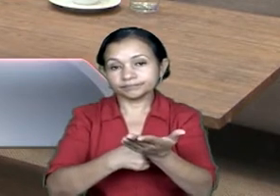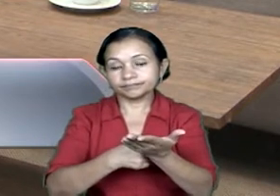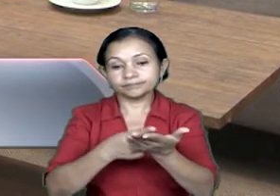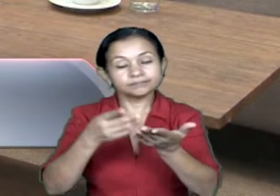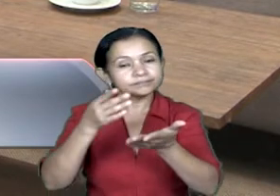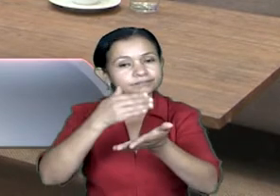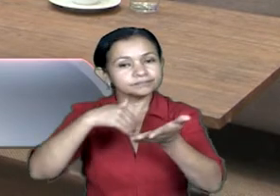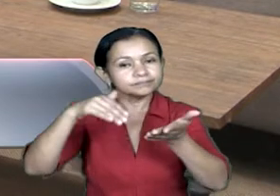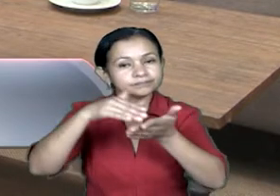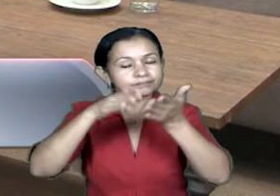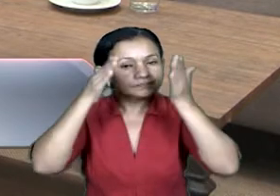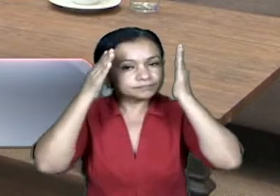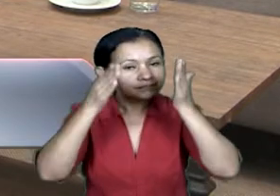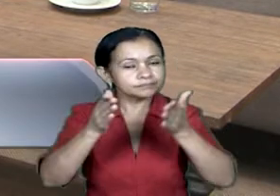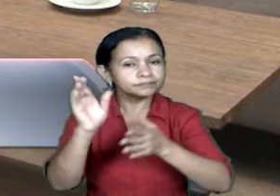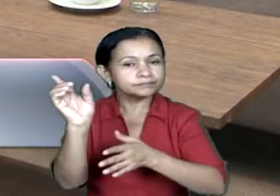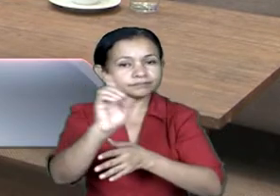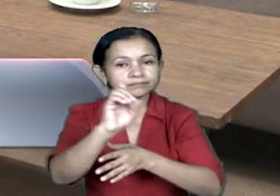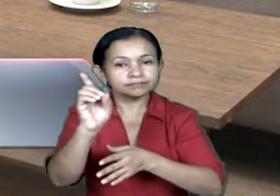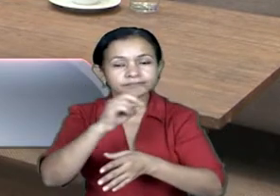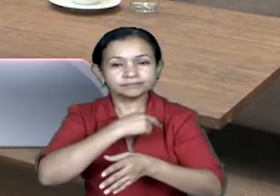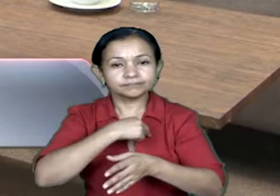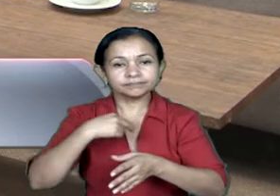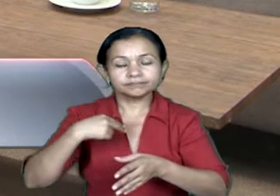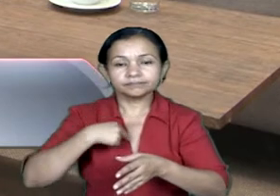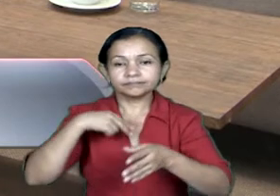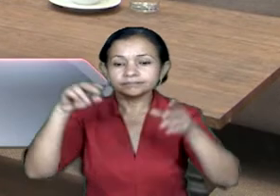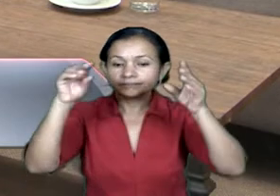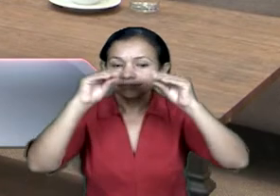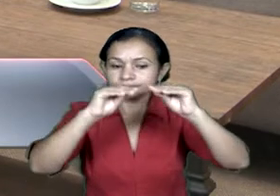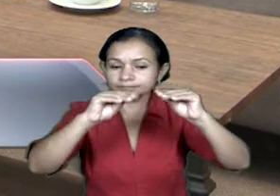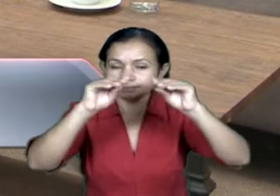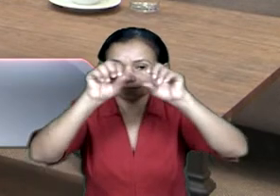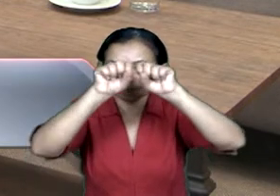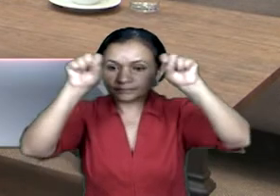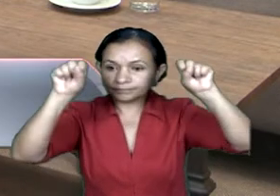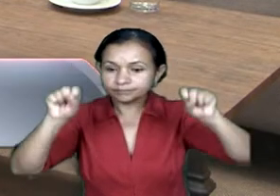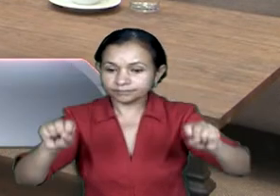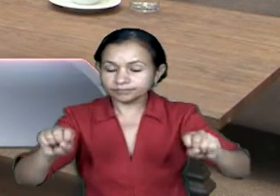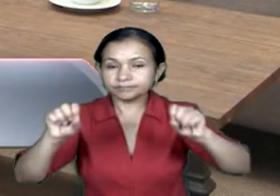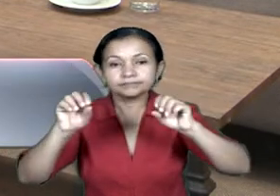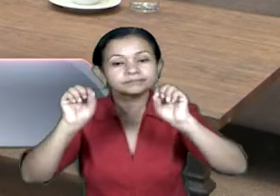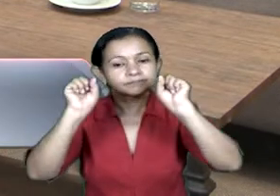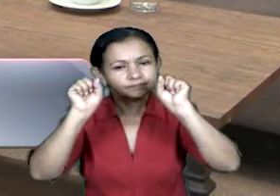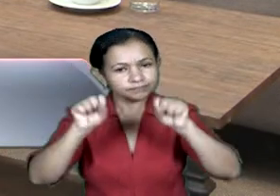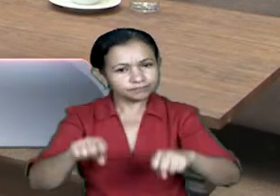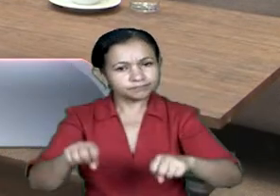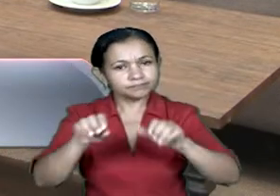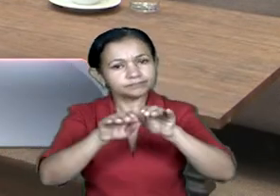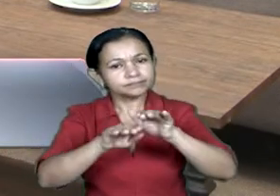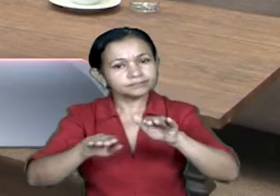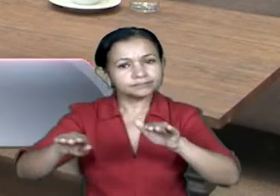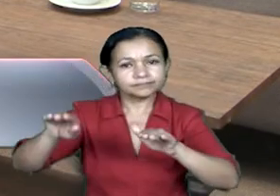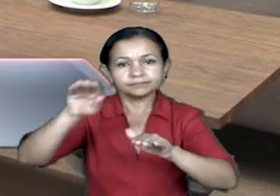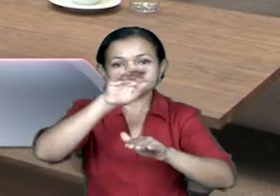en realizar cursos de capacitación. Exacto. Es decir, pueden capacitar más